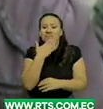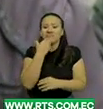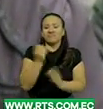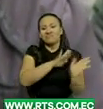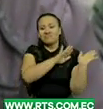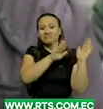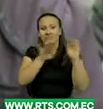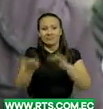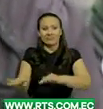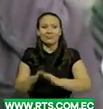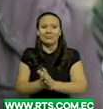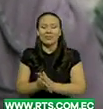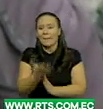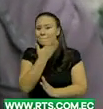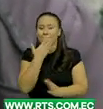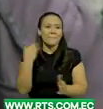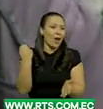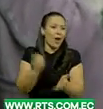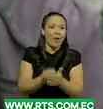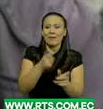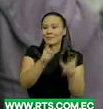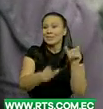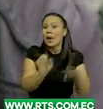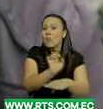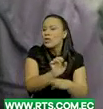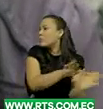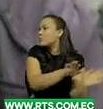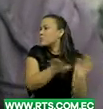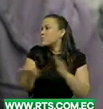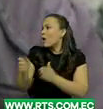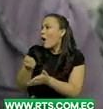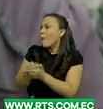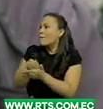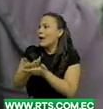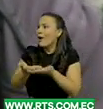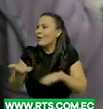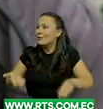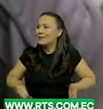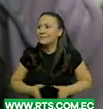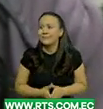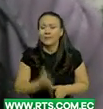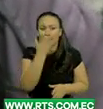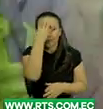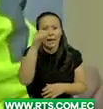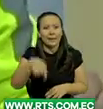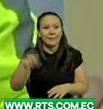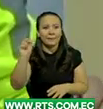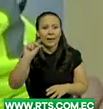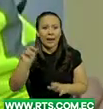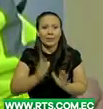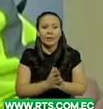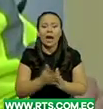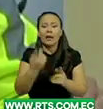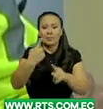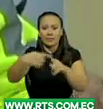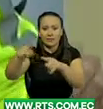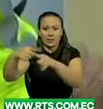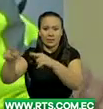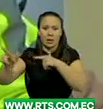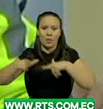pues les resulta a todos los ecuatorianos venir a comprar las cosas acá, porque es más económico. Los lugares a